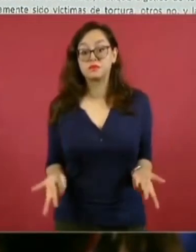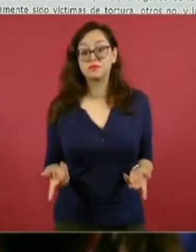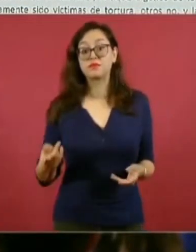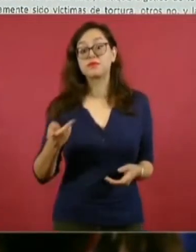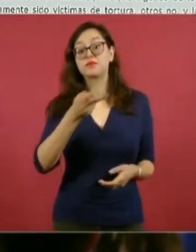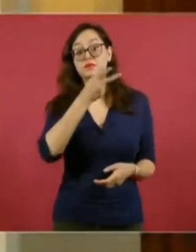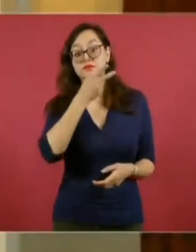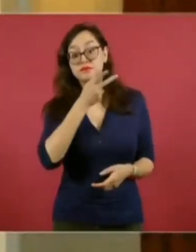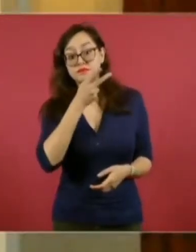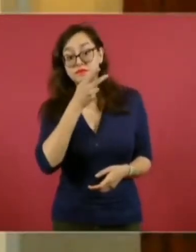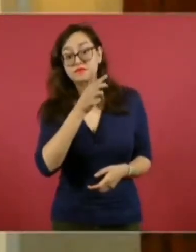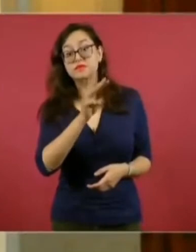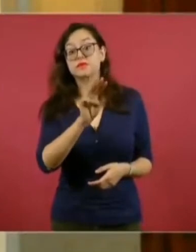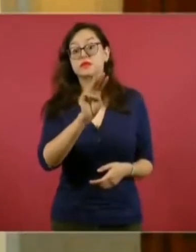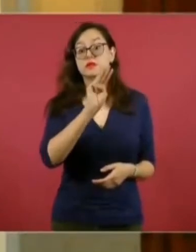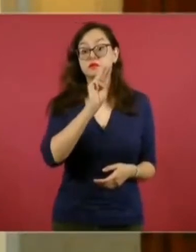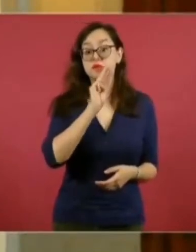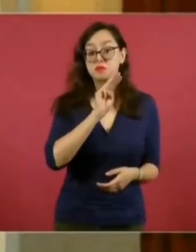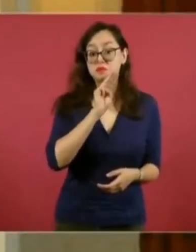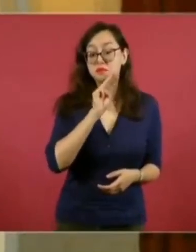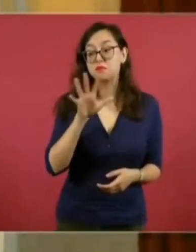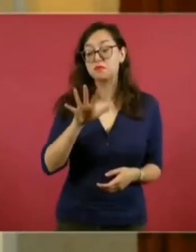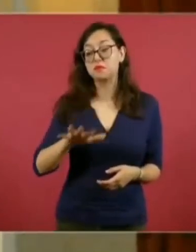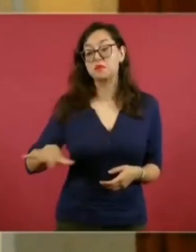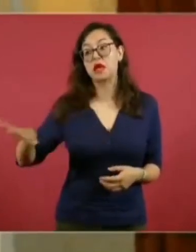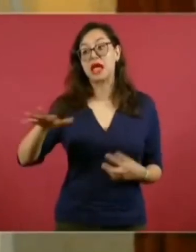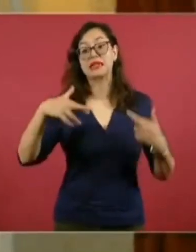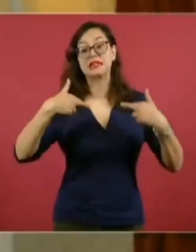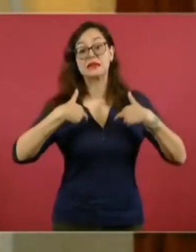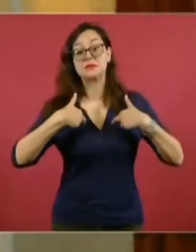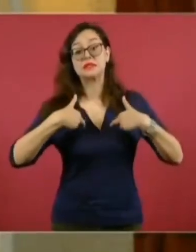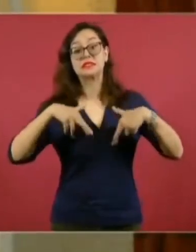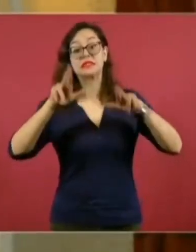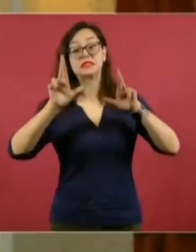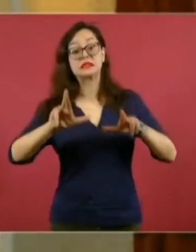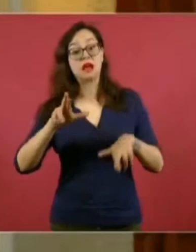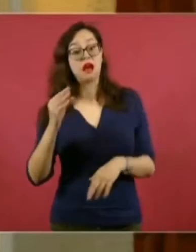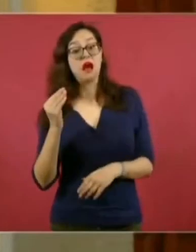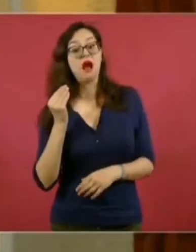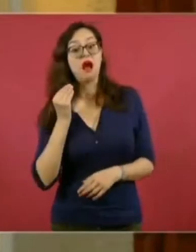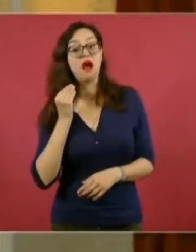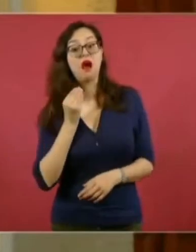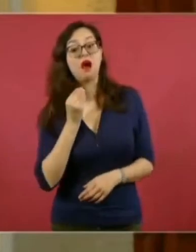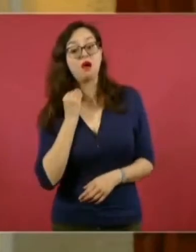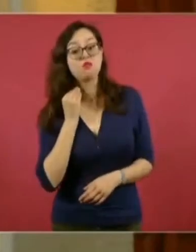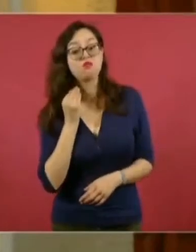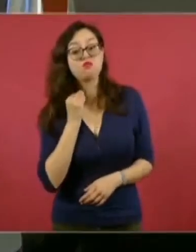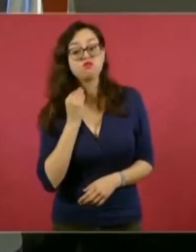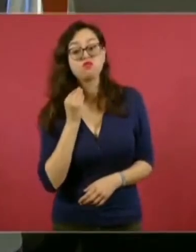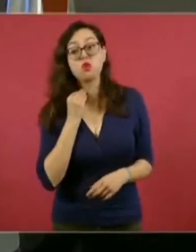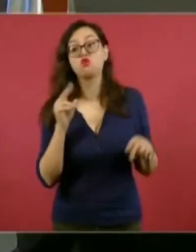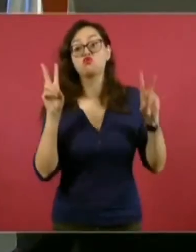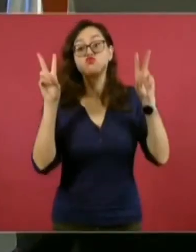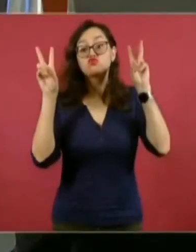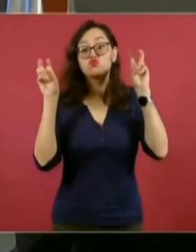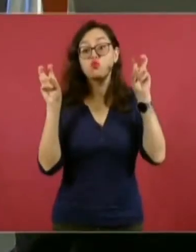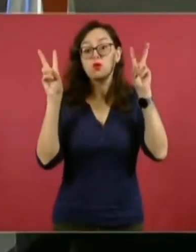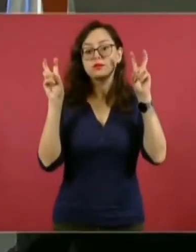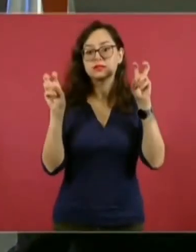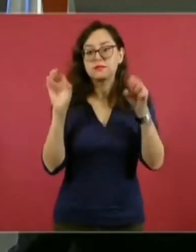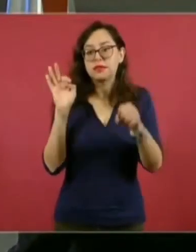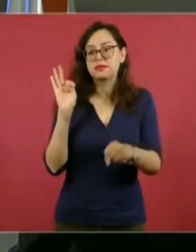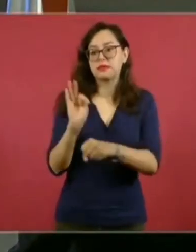abogados supuestamente defensores de la causa y representantes de las madres y los padres de los